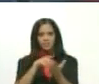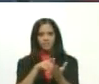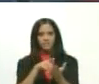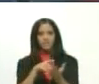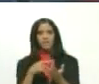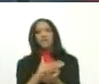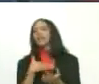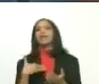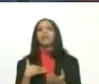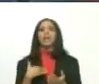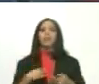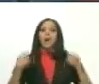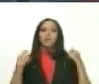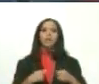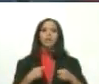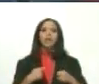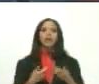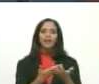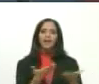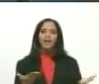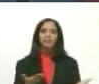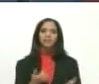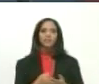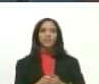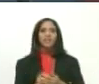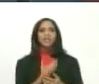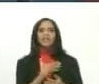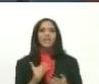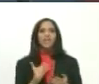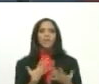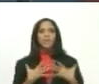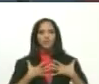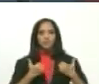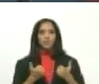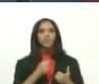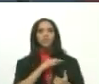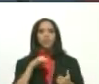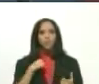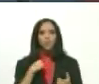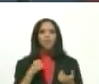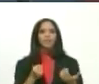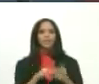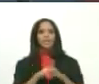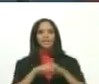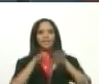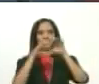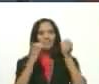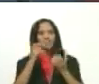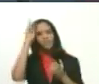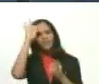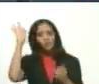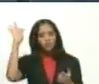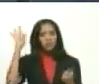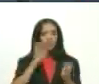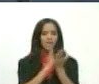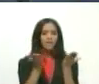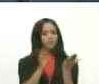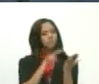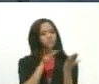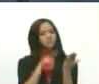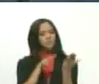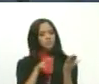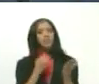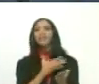Queremos apostar a ello, queremos retomar nuestras clases de filosofía y de literatura, queremos